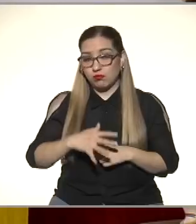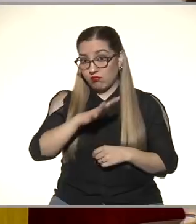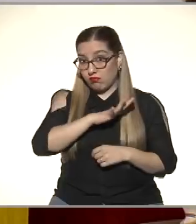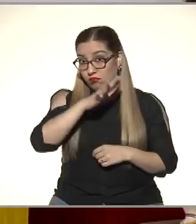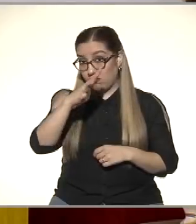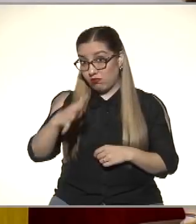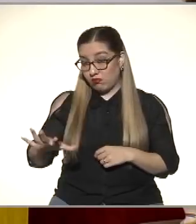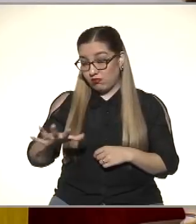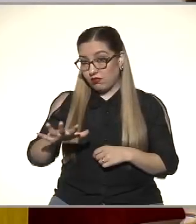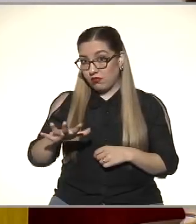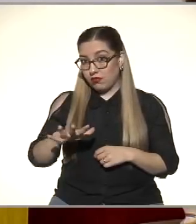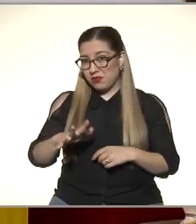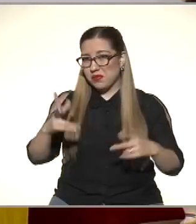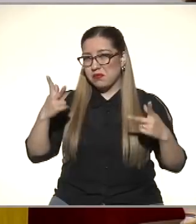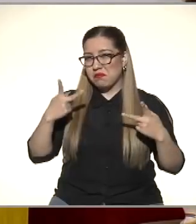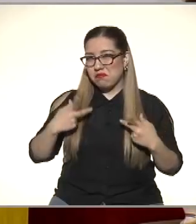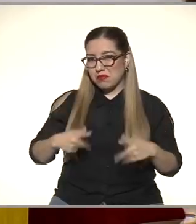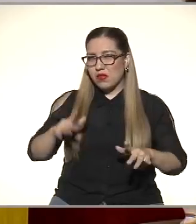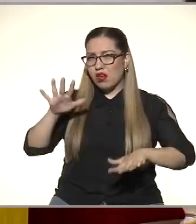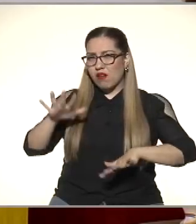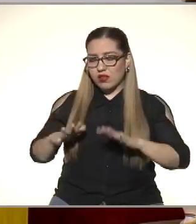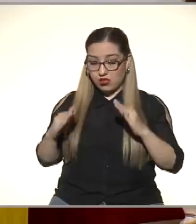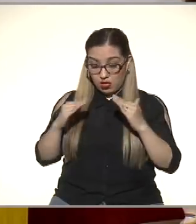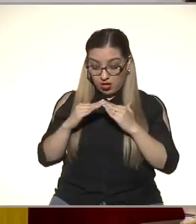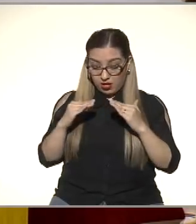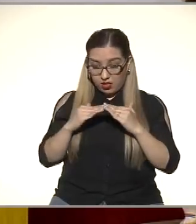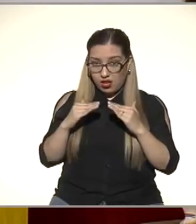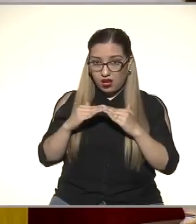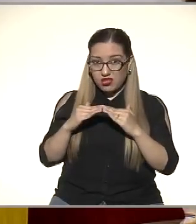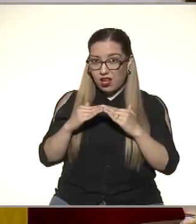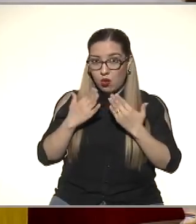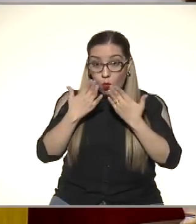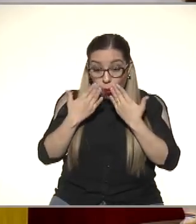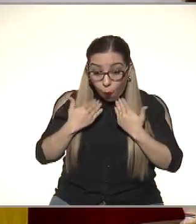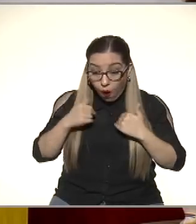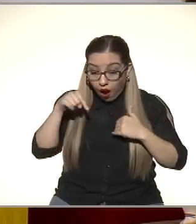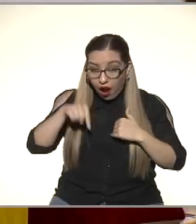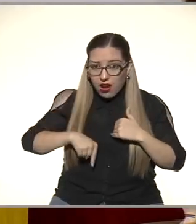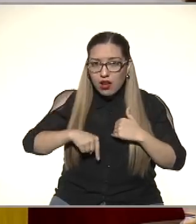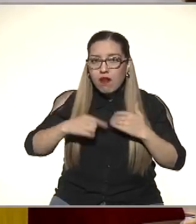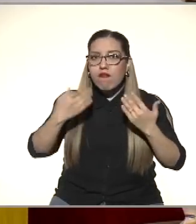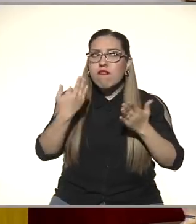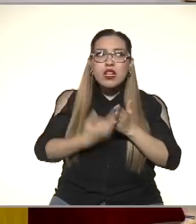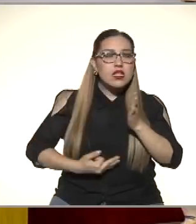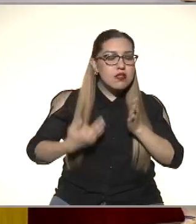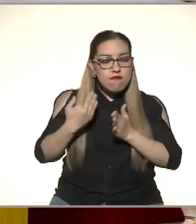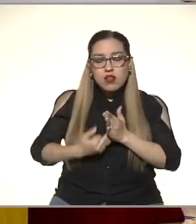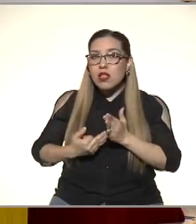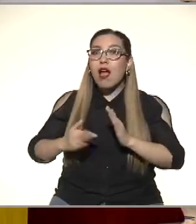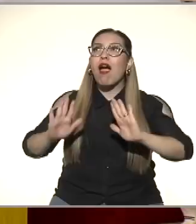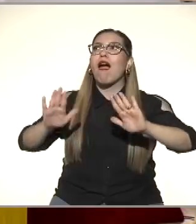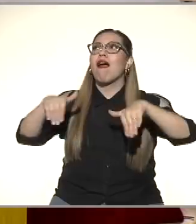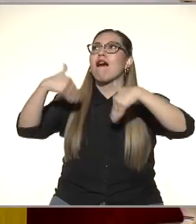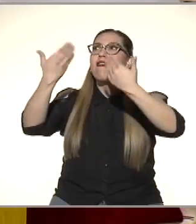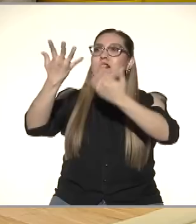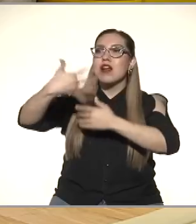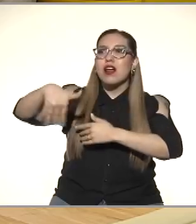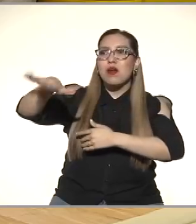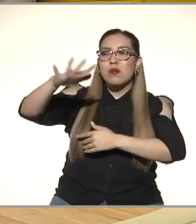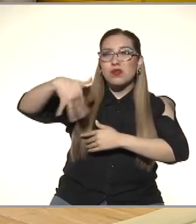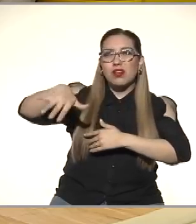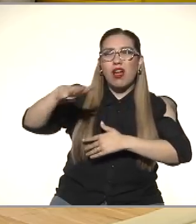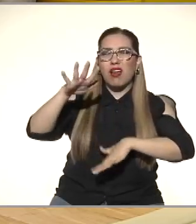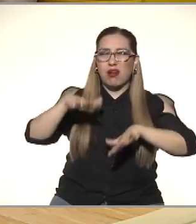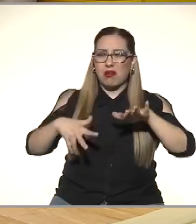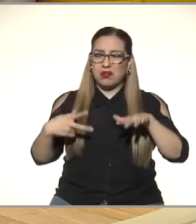las personas buscan afuera lo que no tienen adentro. Y son estas frases de las que nos agarramos que nos deshacen luego la vida, ¿no?